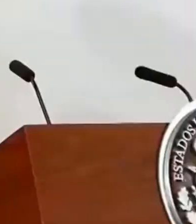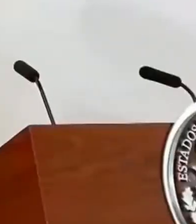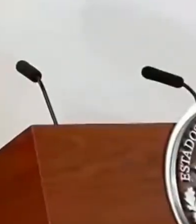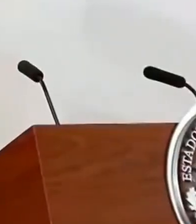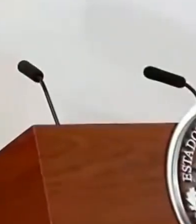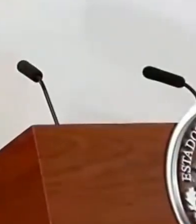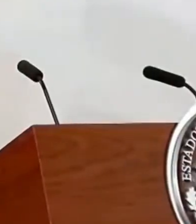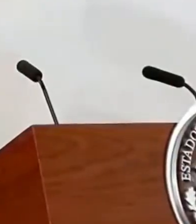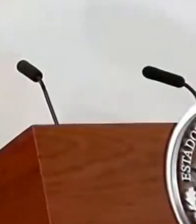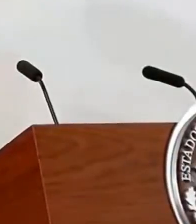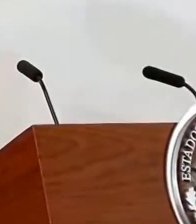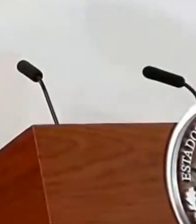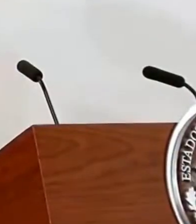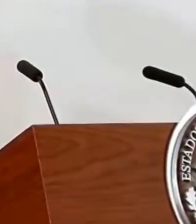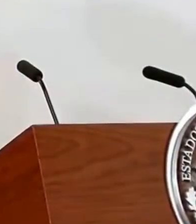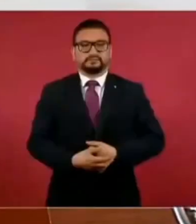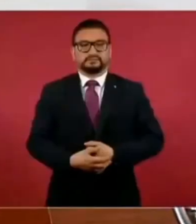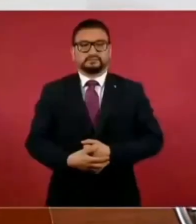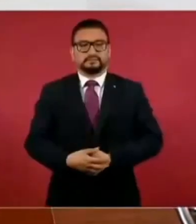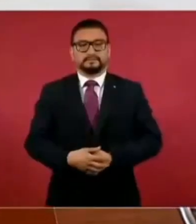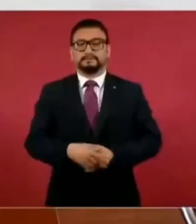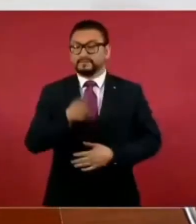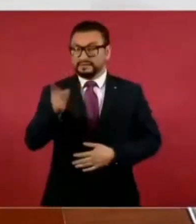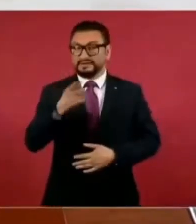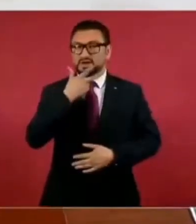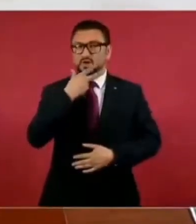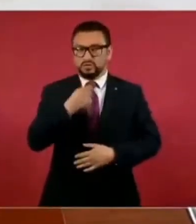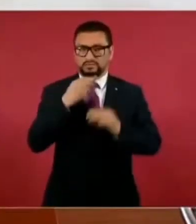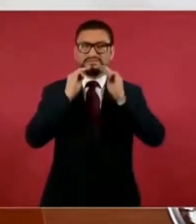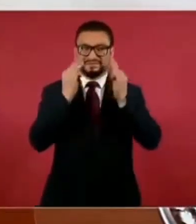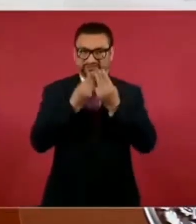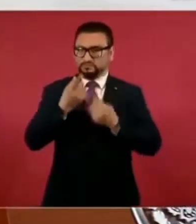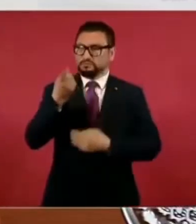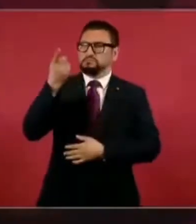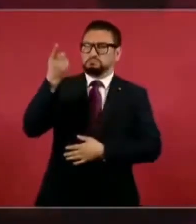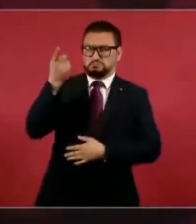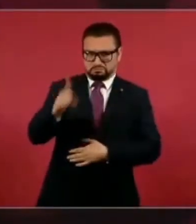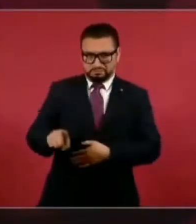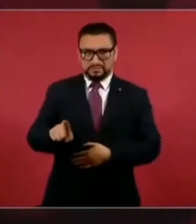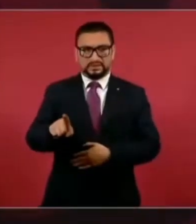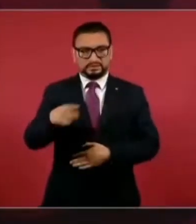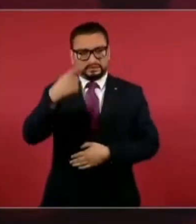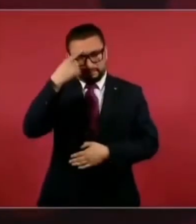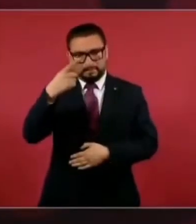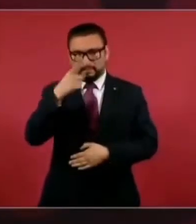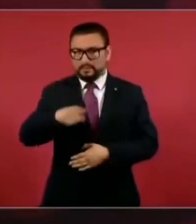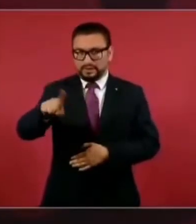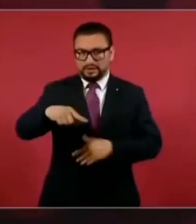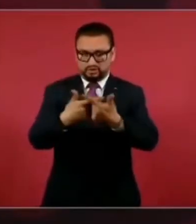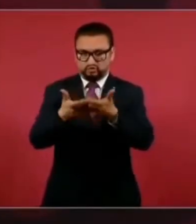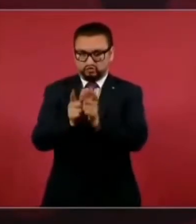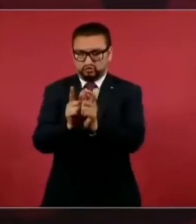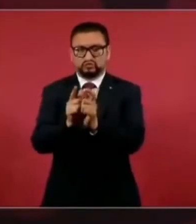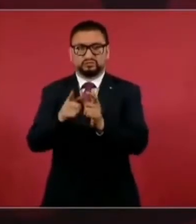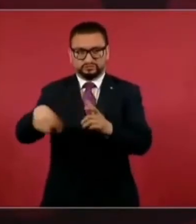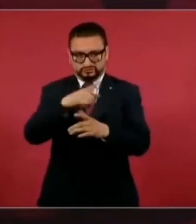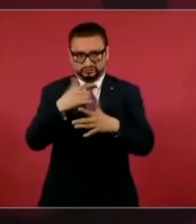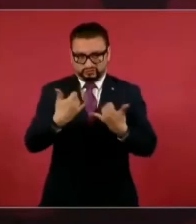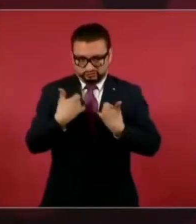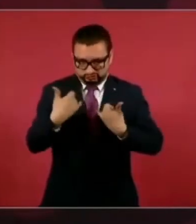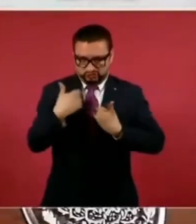este capo famoso, dio la orden de que les dieran un escarmiento.